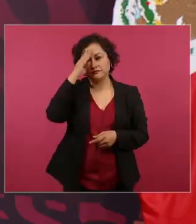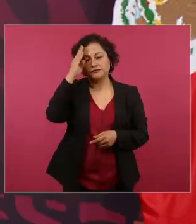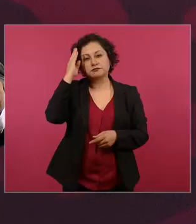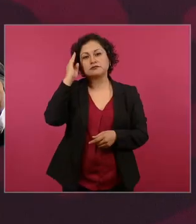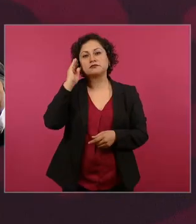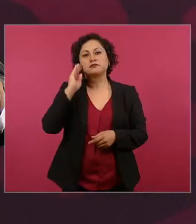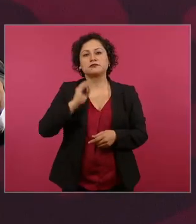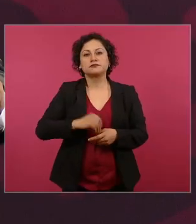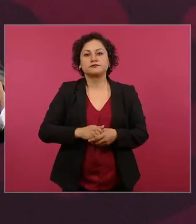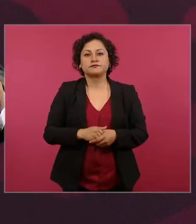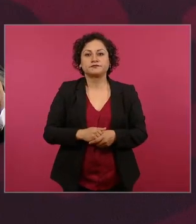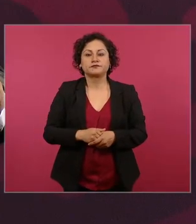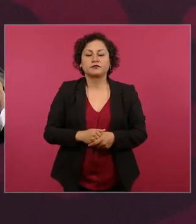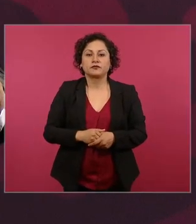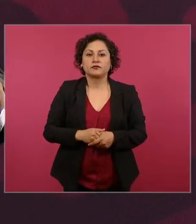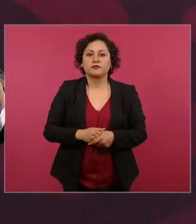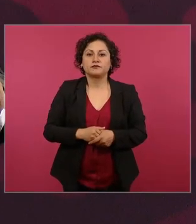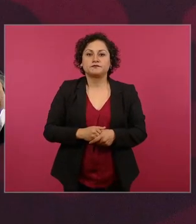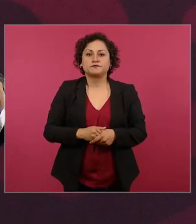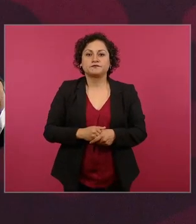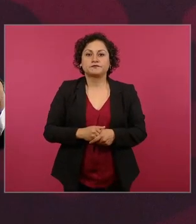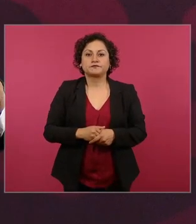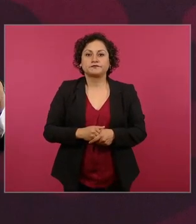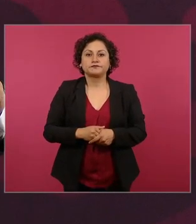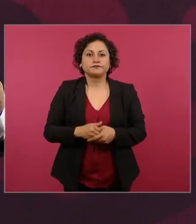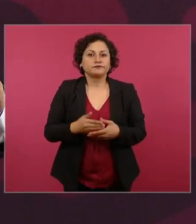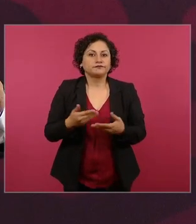Sin recato.